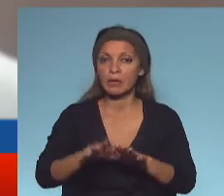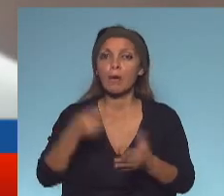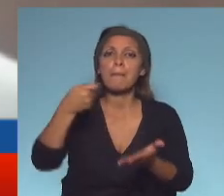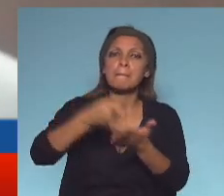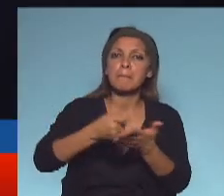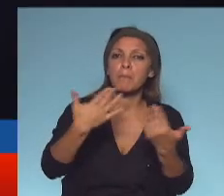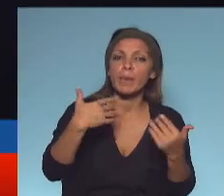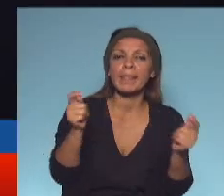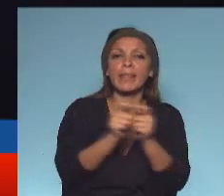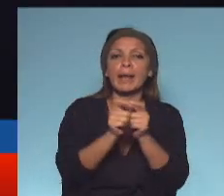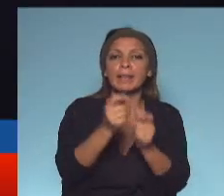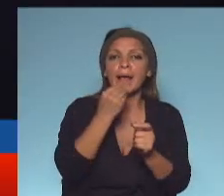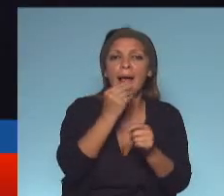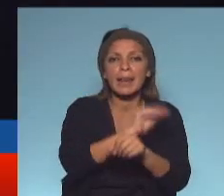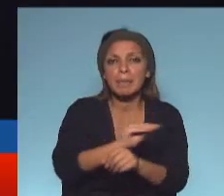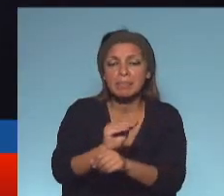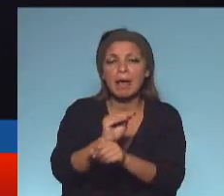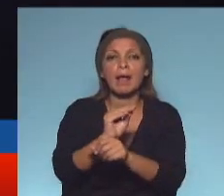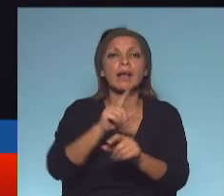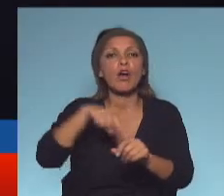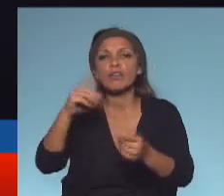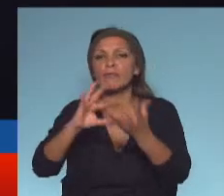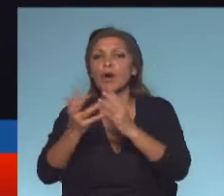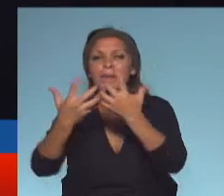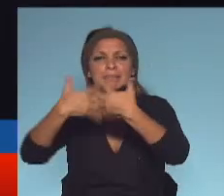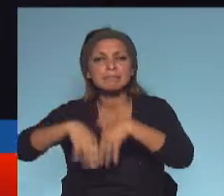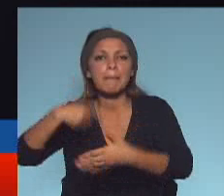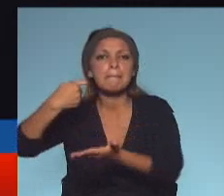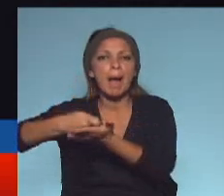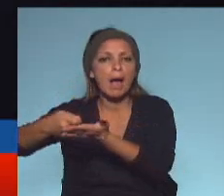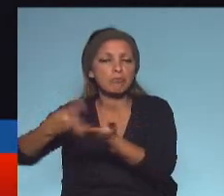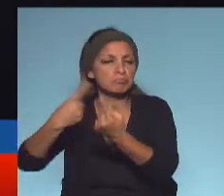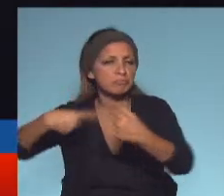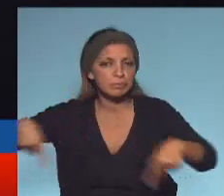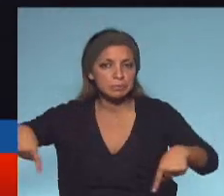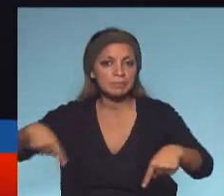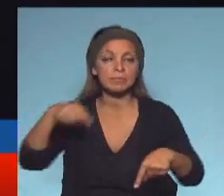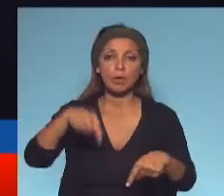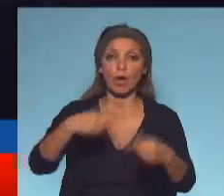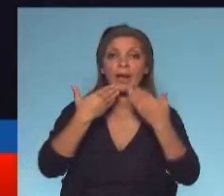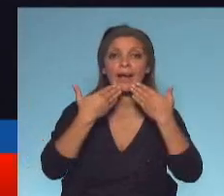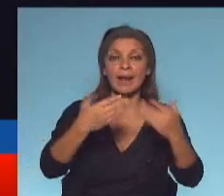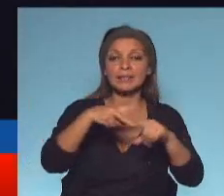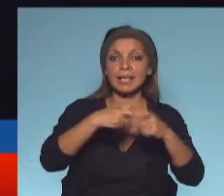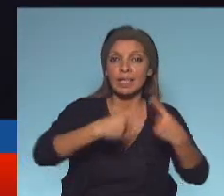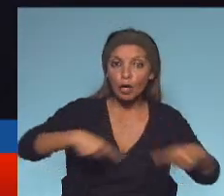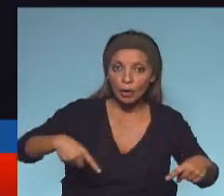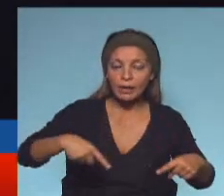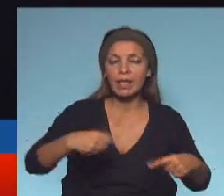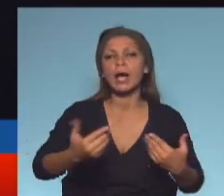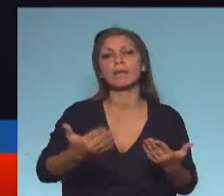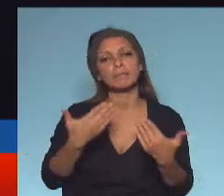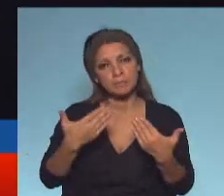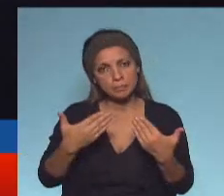alimentar y a todos los demás sistemas que se utilizan. Hoy la tecnología nos permite